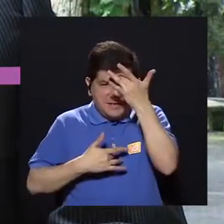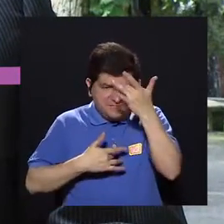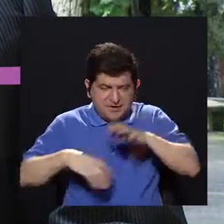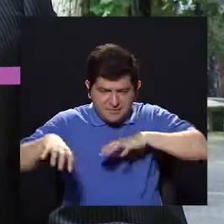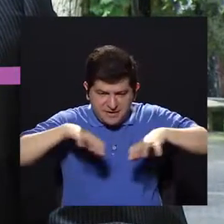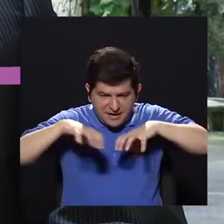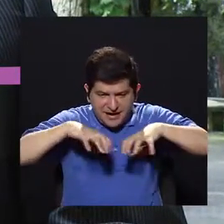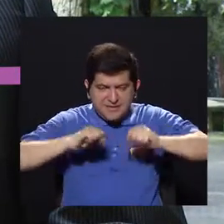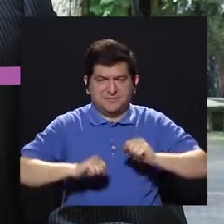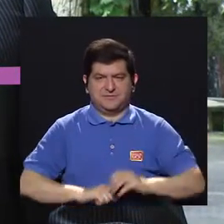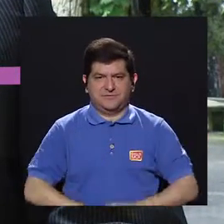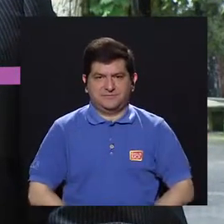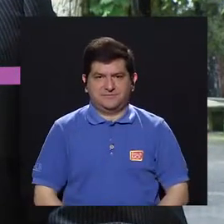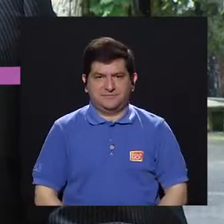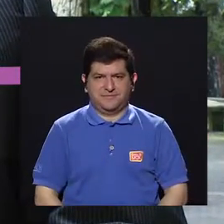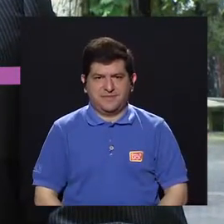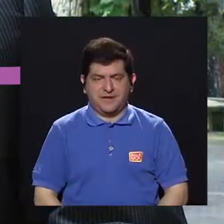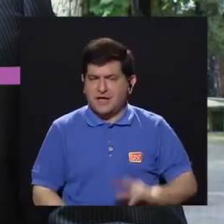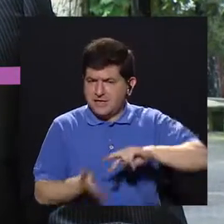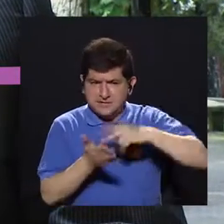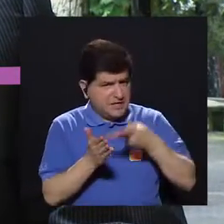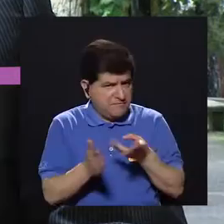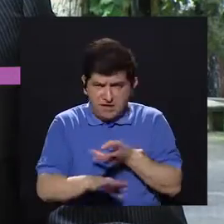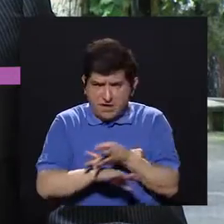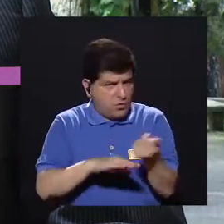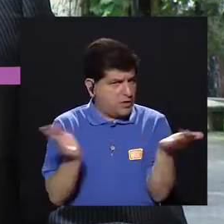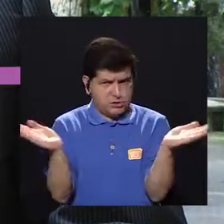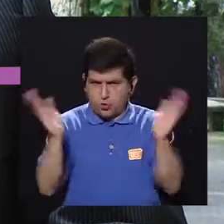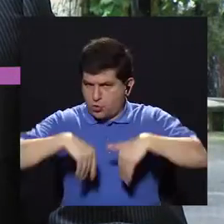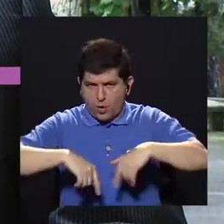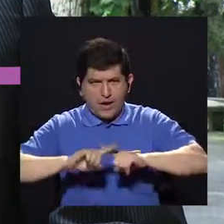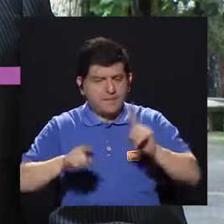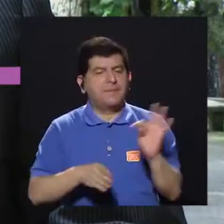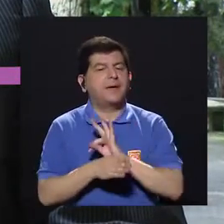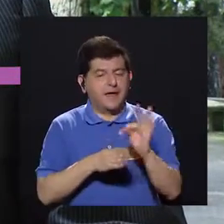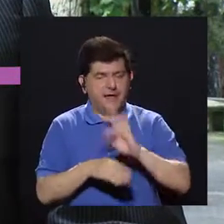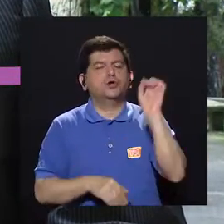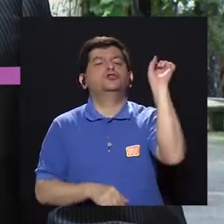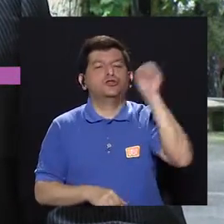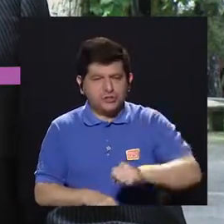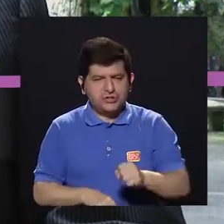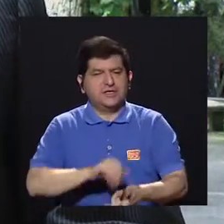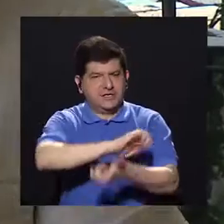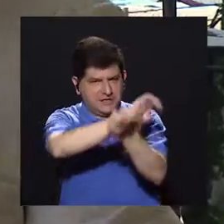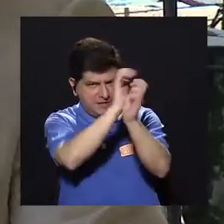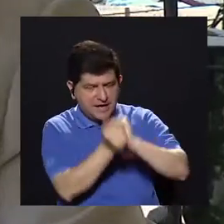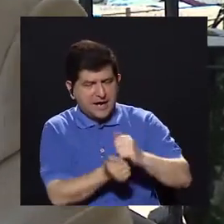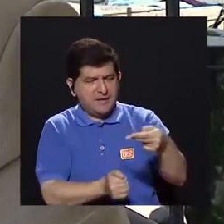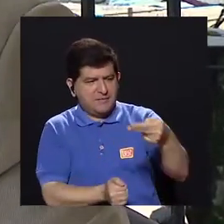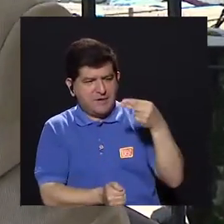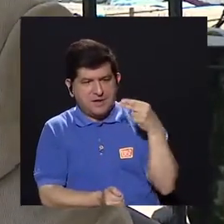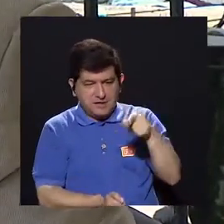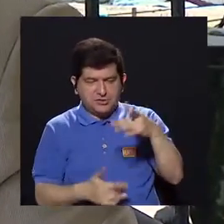curación, pero sí hay tratamientos que pueden modificar la historia de esa enfermedad. Doctor, en este minuto que nos queda